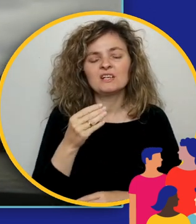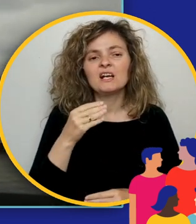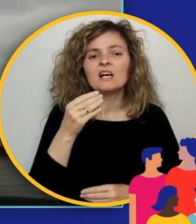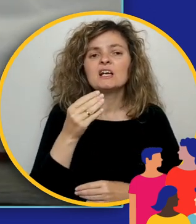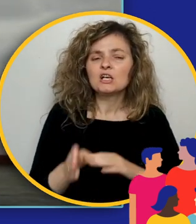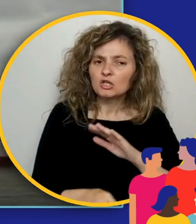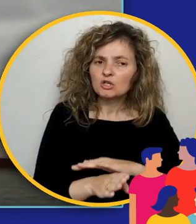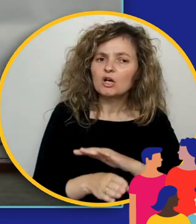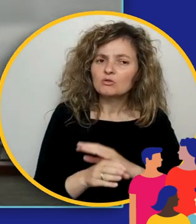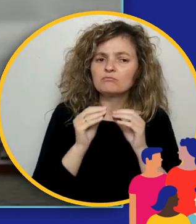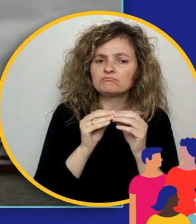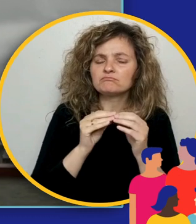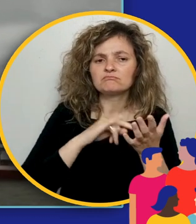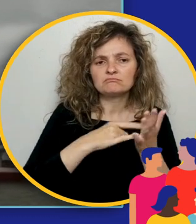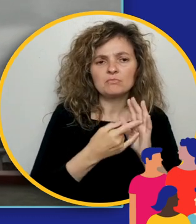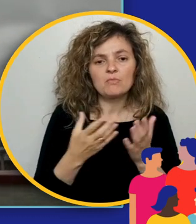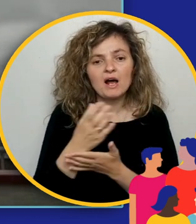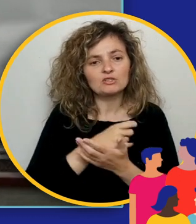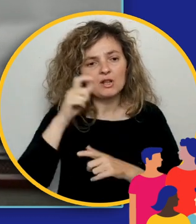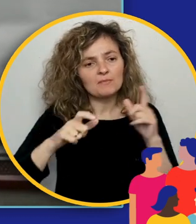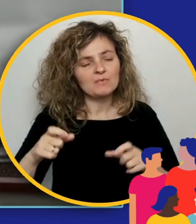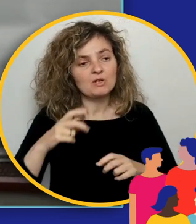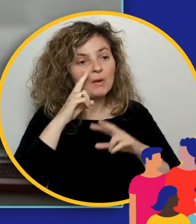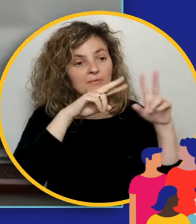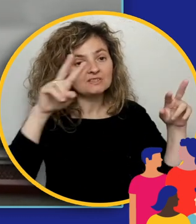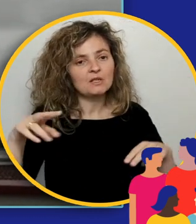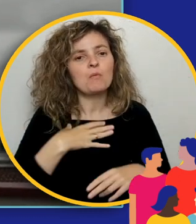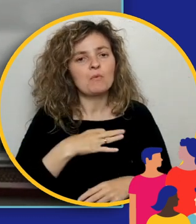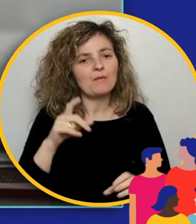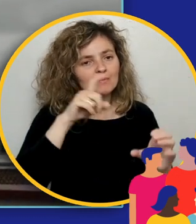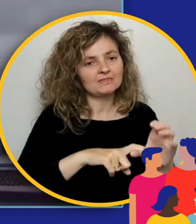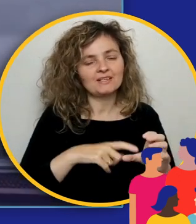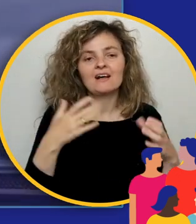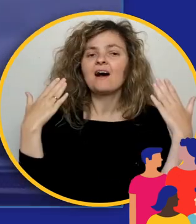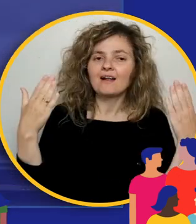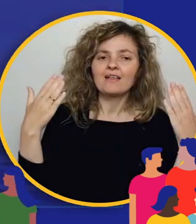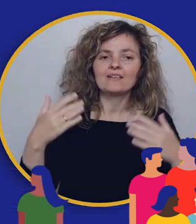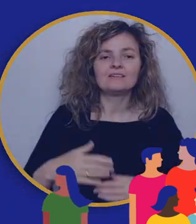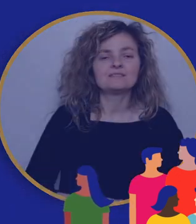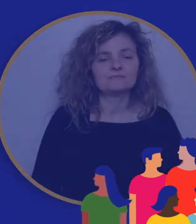haciendo proyectos para que todos los visitantes podamos participar. Gracias.